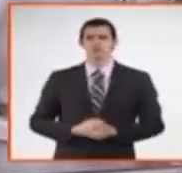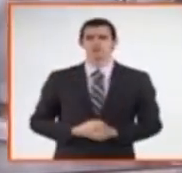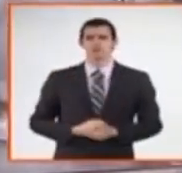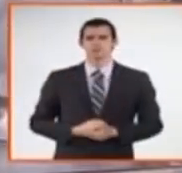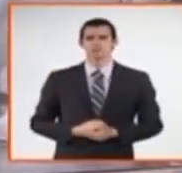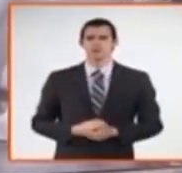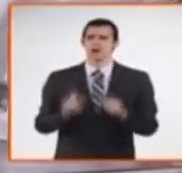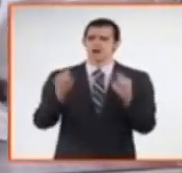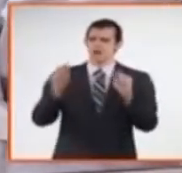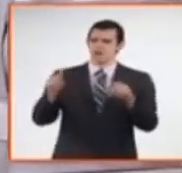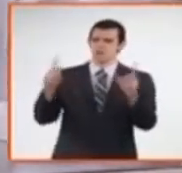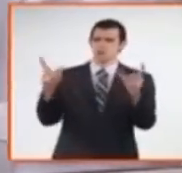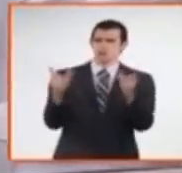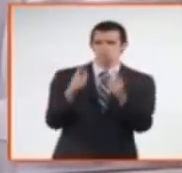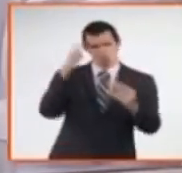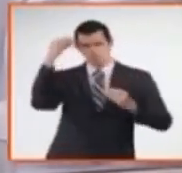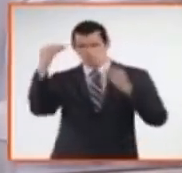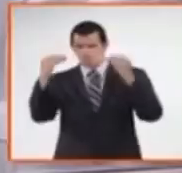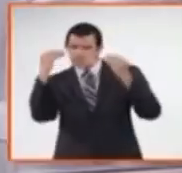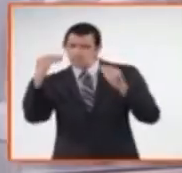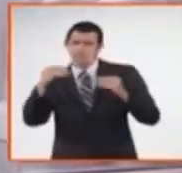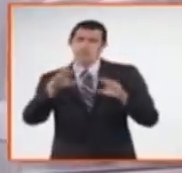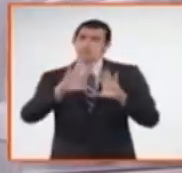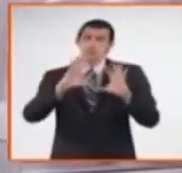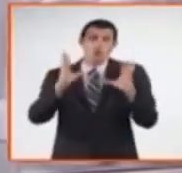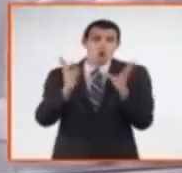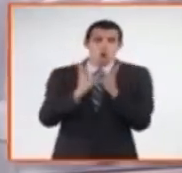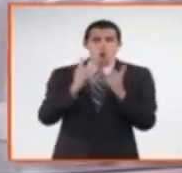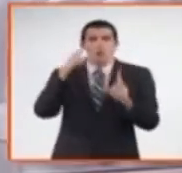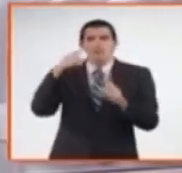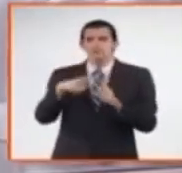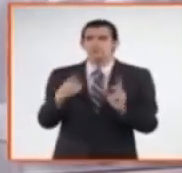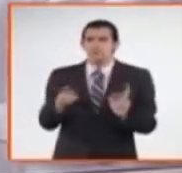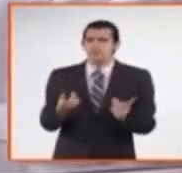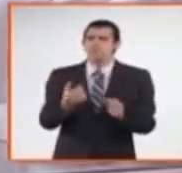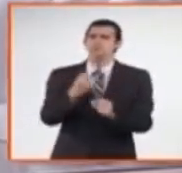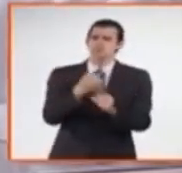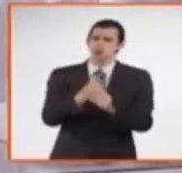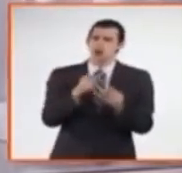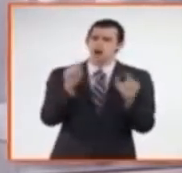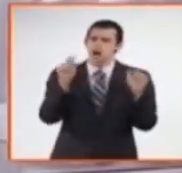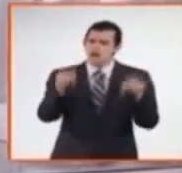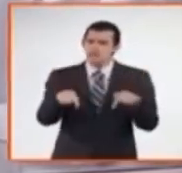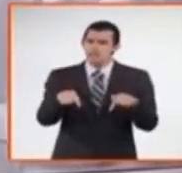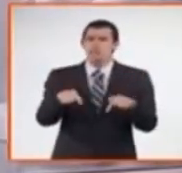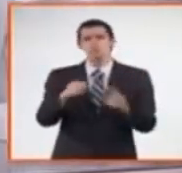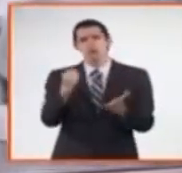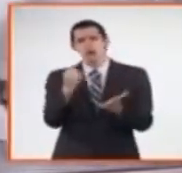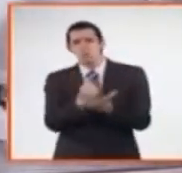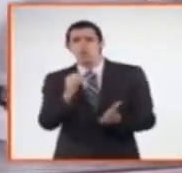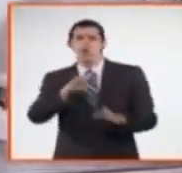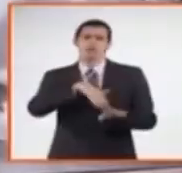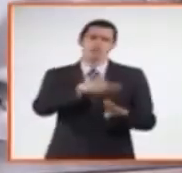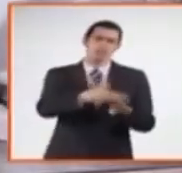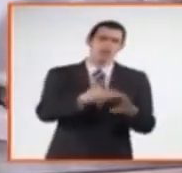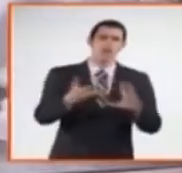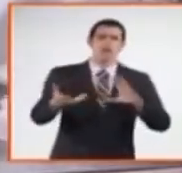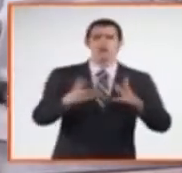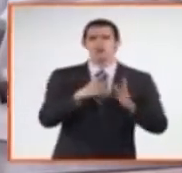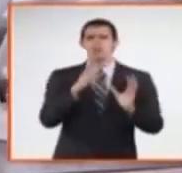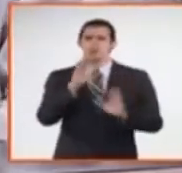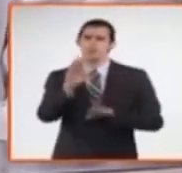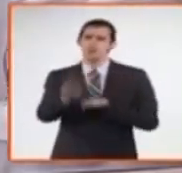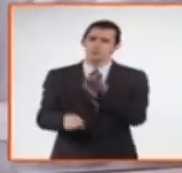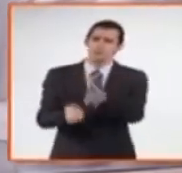primeras acciones de cobertura primero para bueno después poder discutir y tener la autorización para hacerlo las acciones de